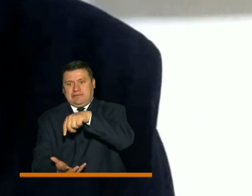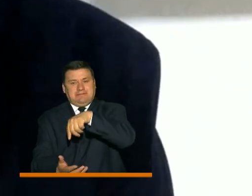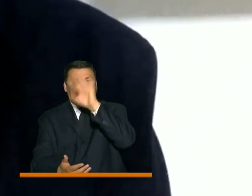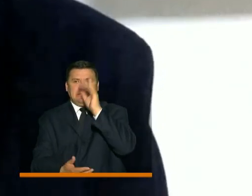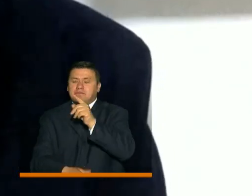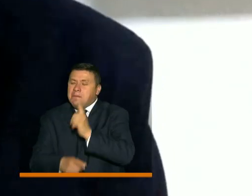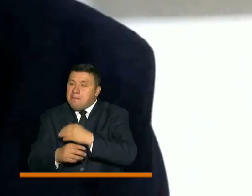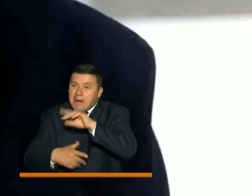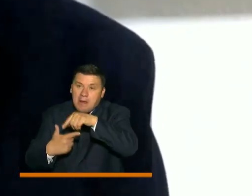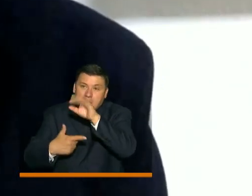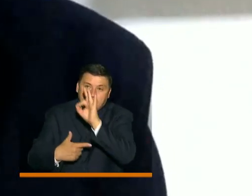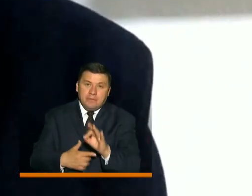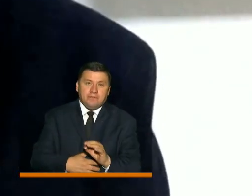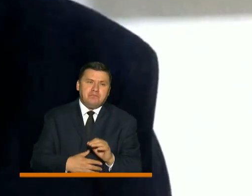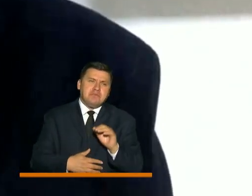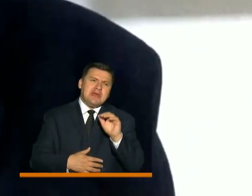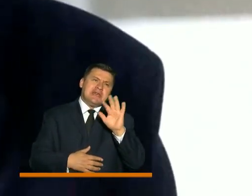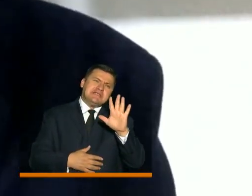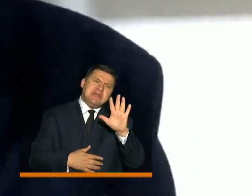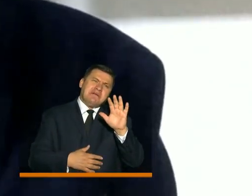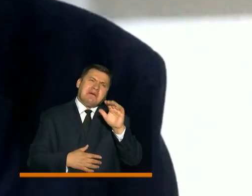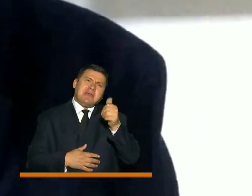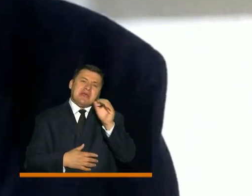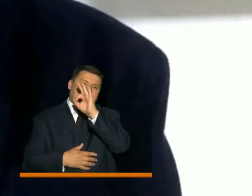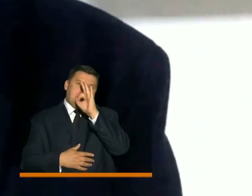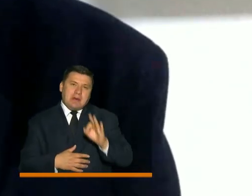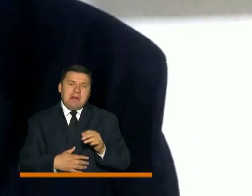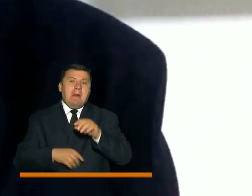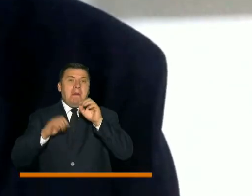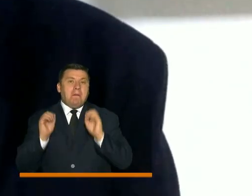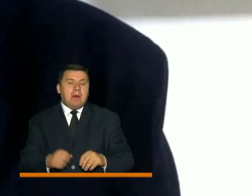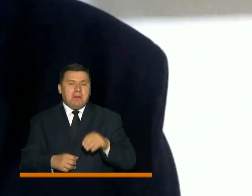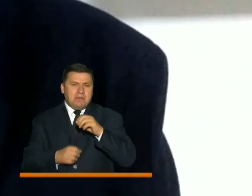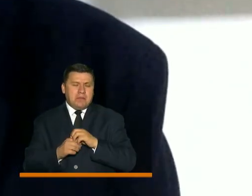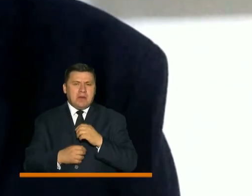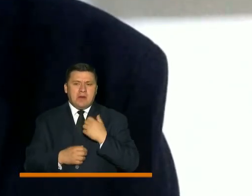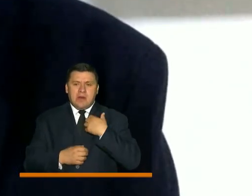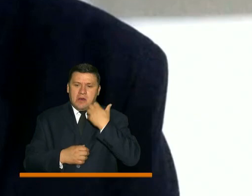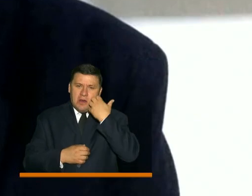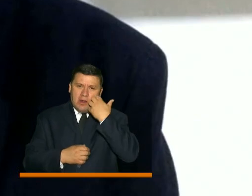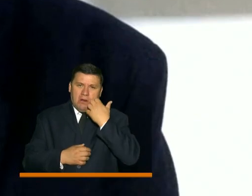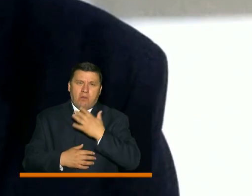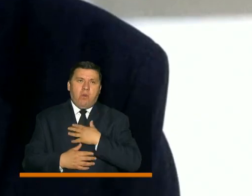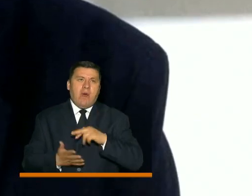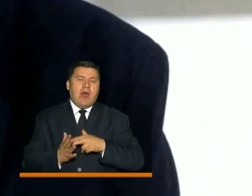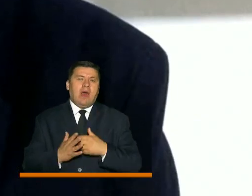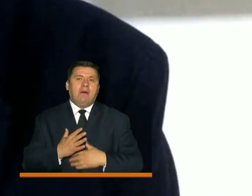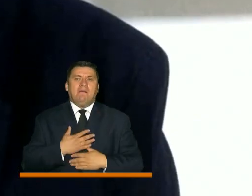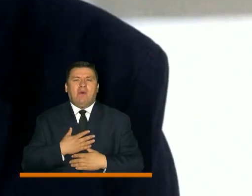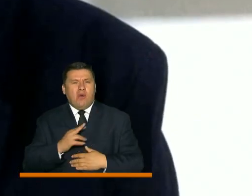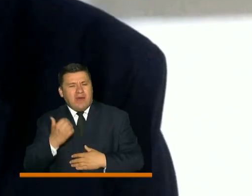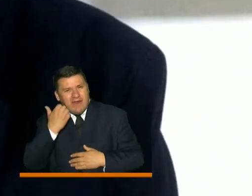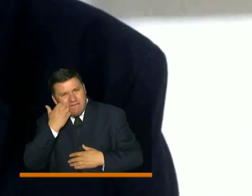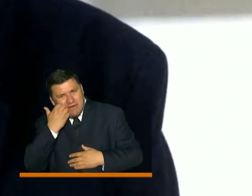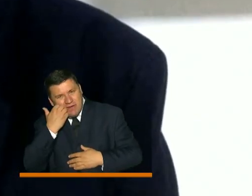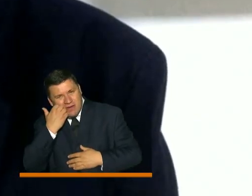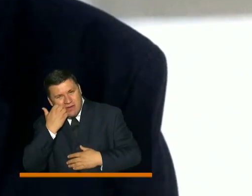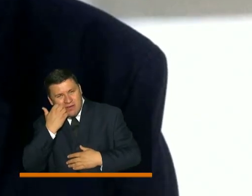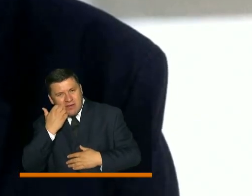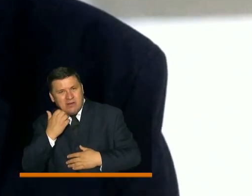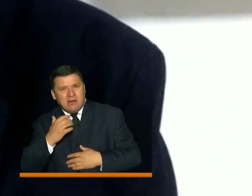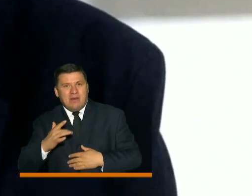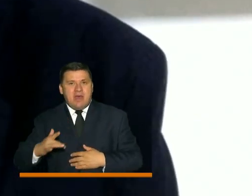El 5 al 10% pueden desarrollar una falla hepática, ¿sí? Pueden desarrollar una falla en